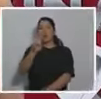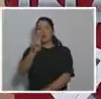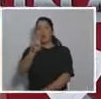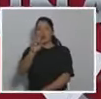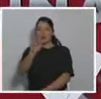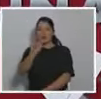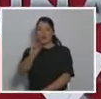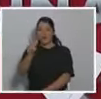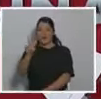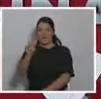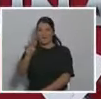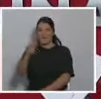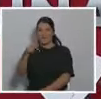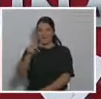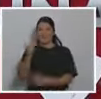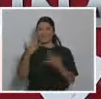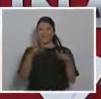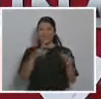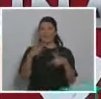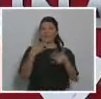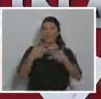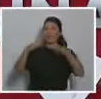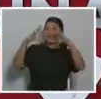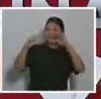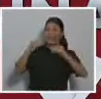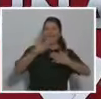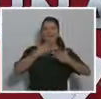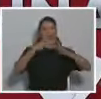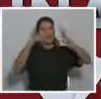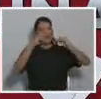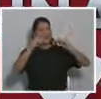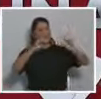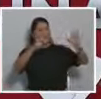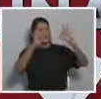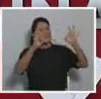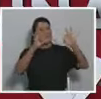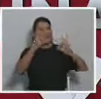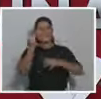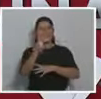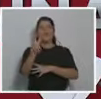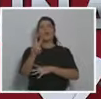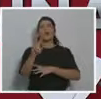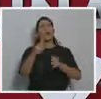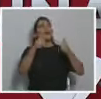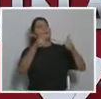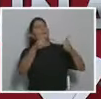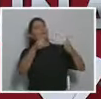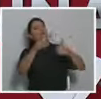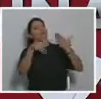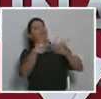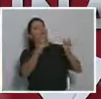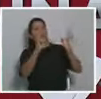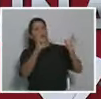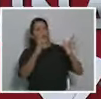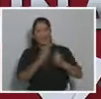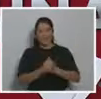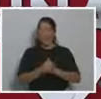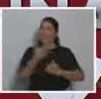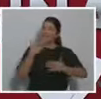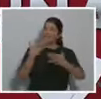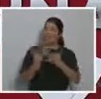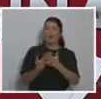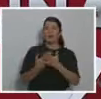Víctor Manuel, muy buenas tardes. Buenas tardes. ¡Eso, don Víctor! ¡Ay, espero que le esté pasando súper bien! ¡Qué